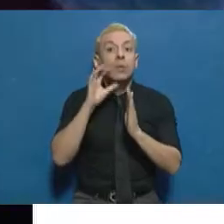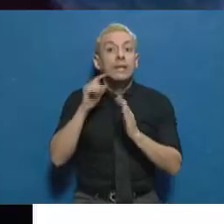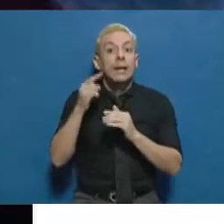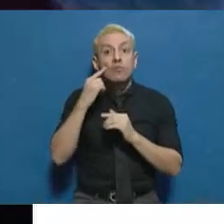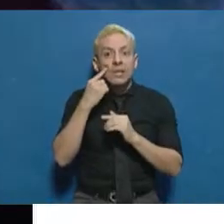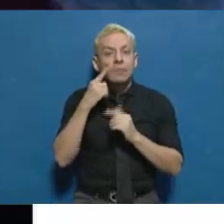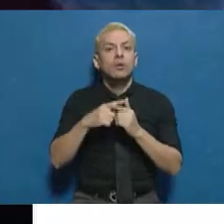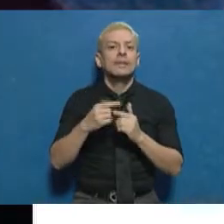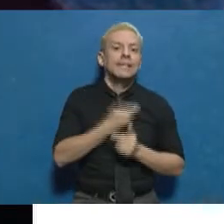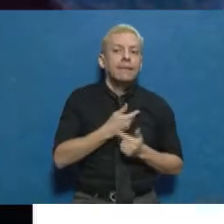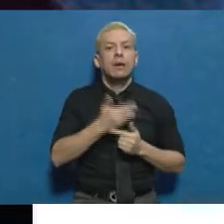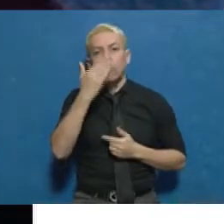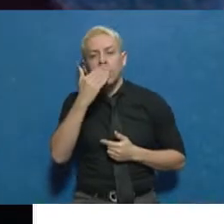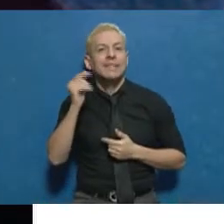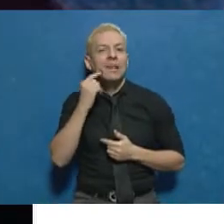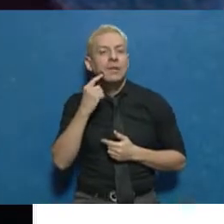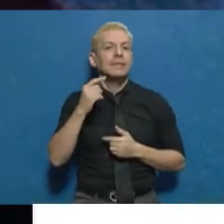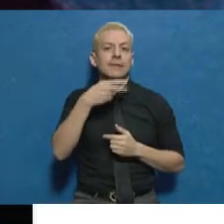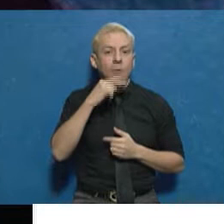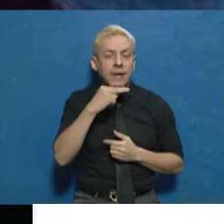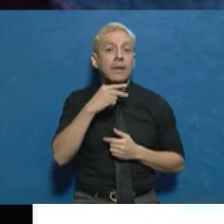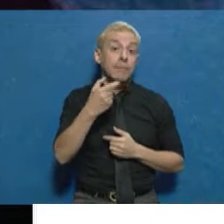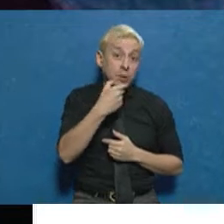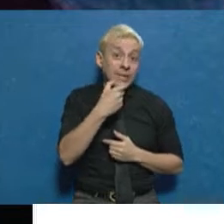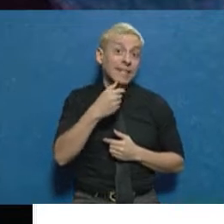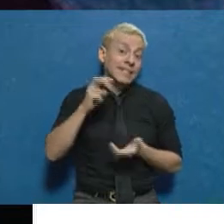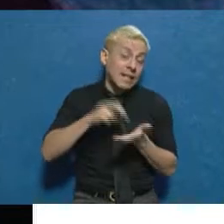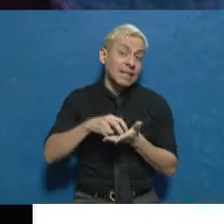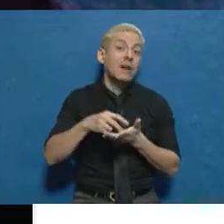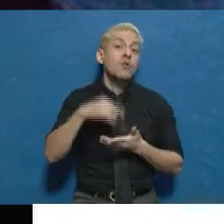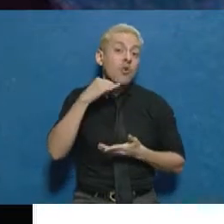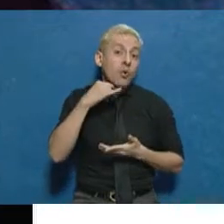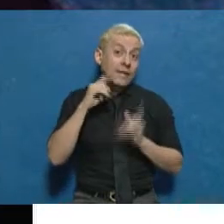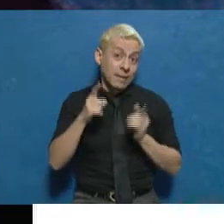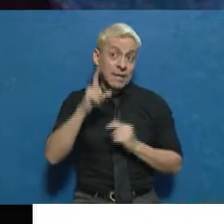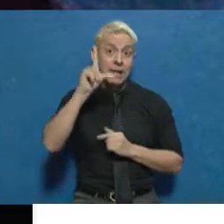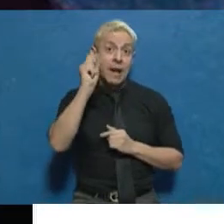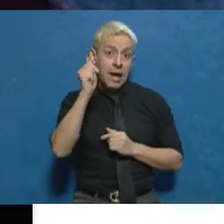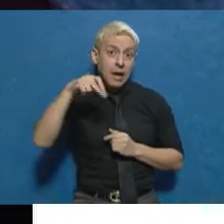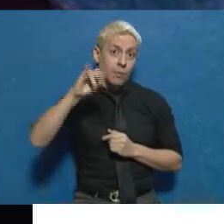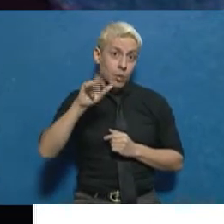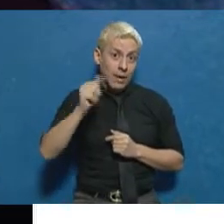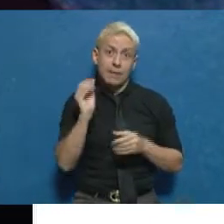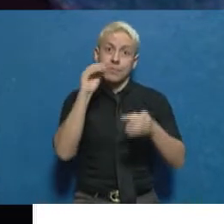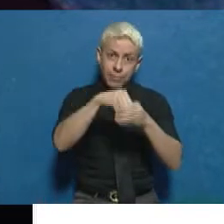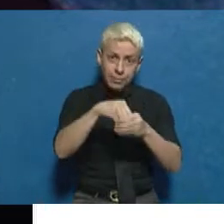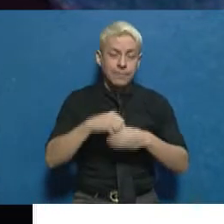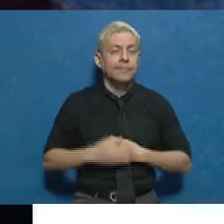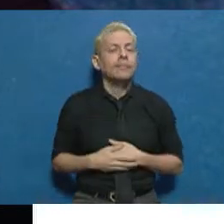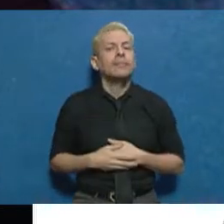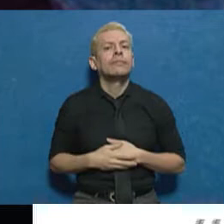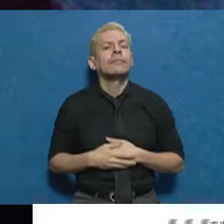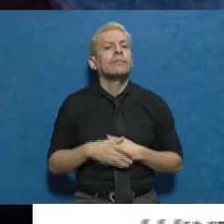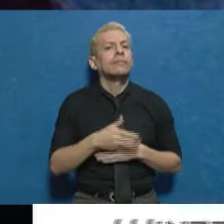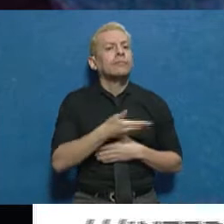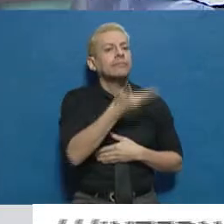Fe, Córdoba, San Luis, San Juan, Mendoza, Salta y Jujuy. Está la Puna, por supuesto, incluido allí en este nuevo esquema. Hablamos con